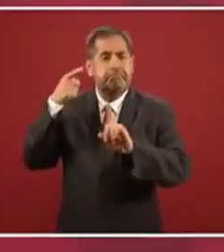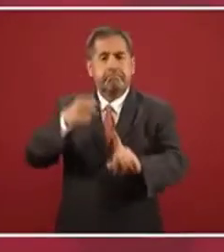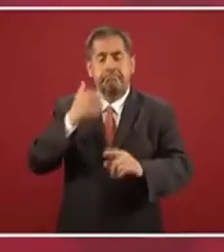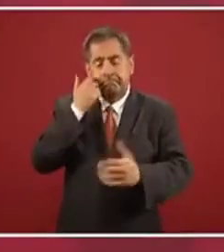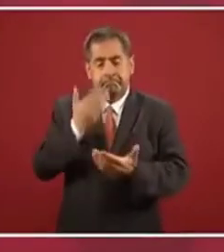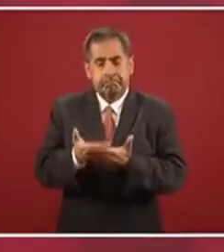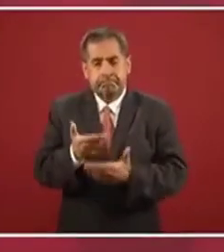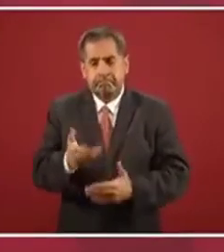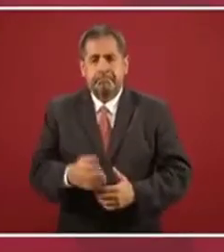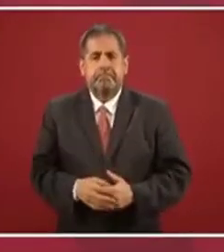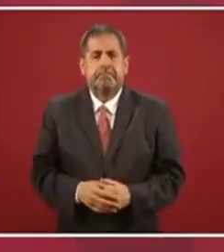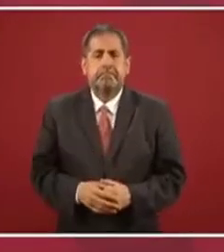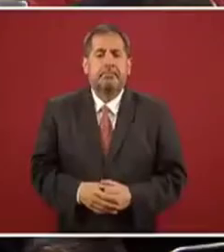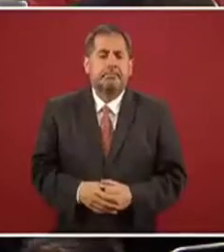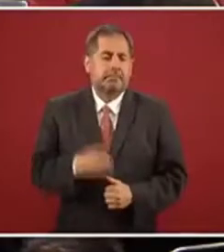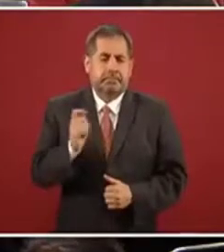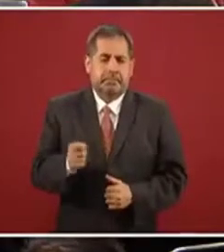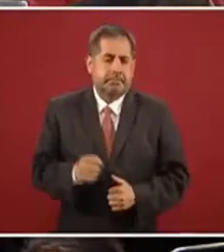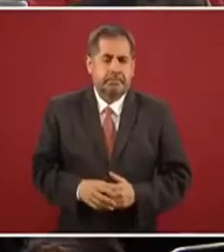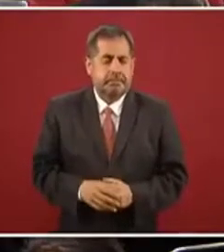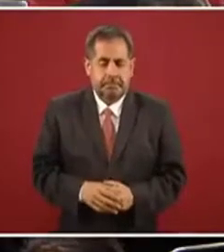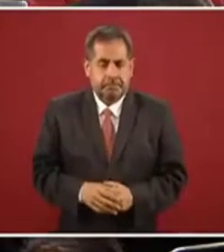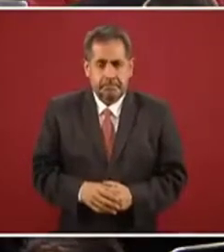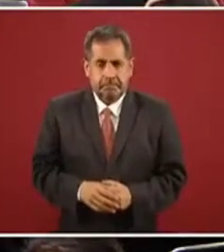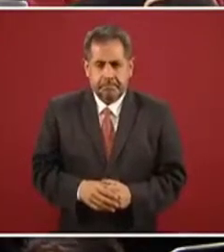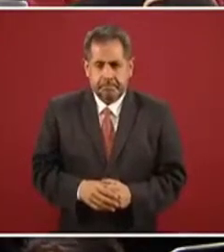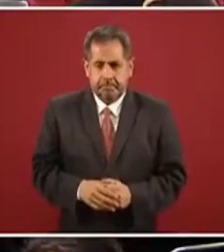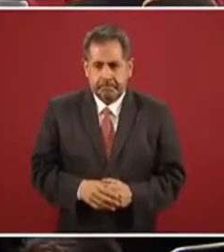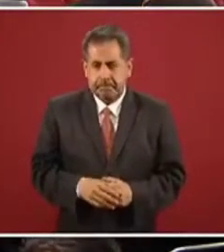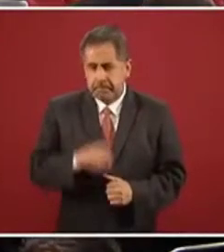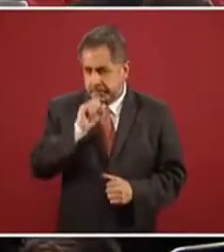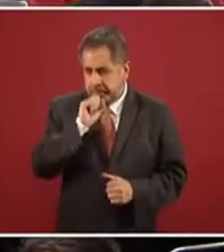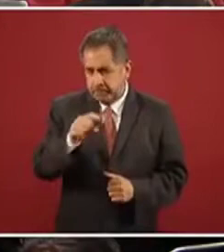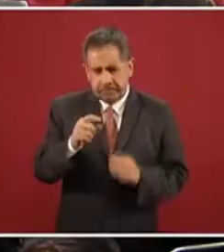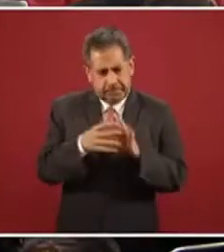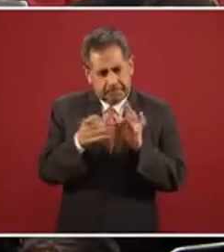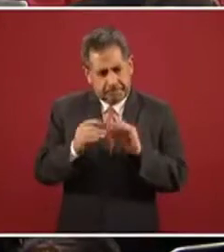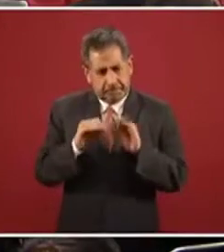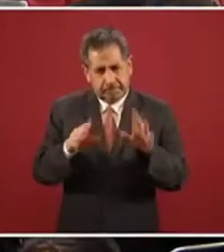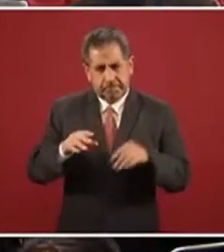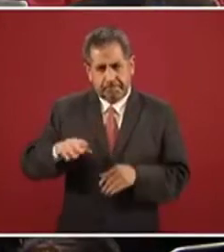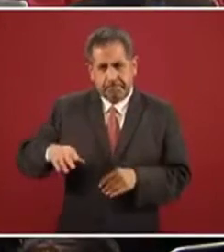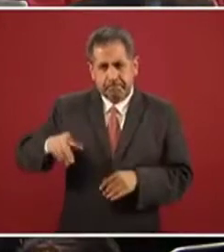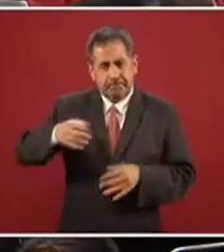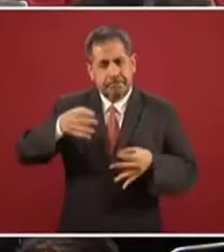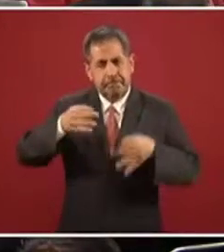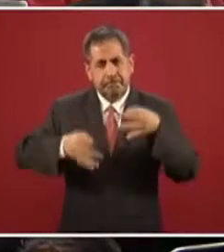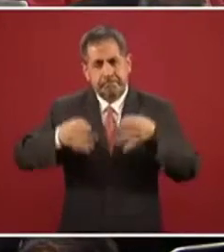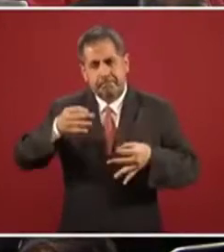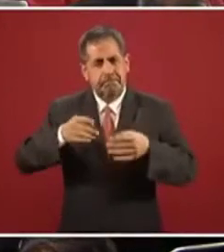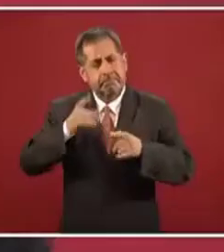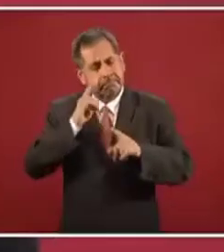vivir. De manera que también quisiera precisar, porque me preguntaba de la Corte Penal,